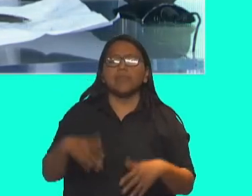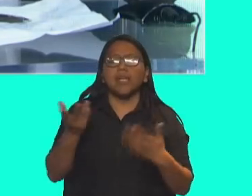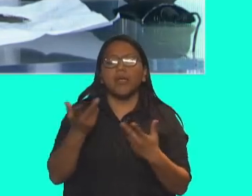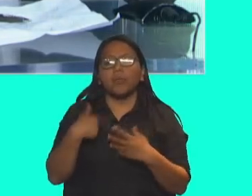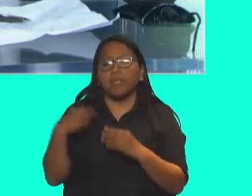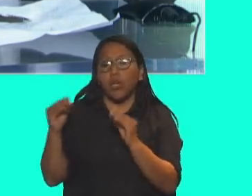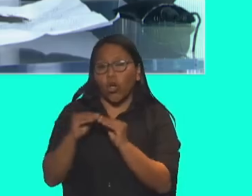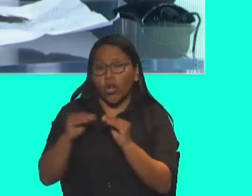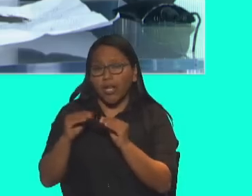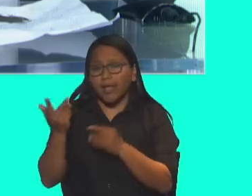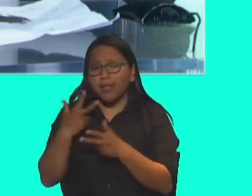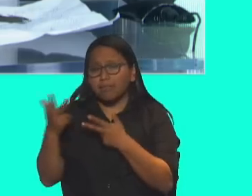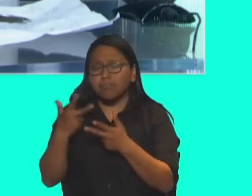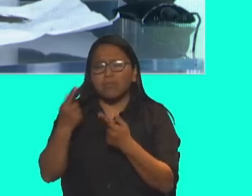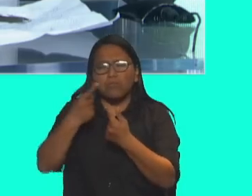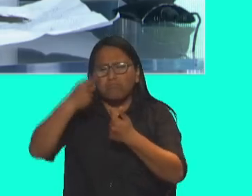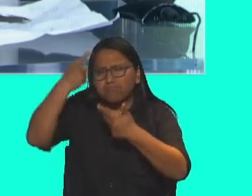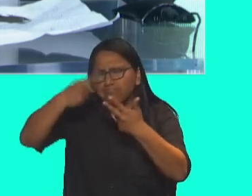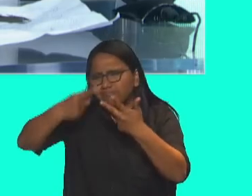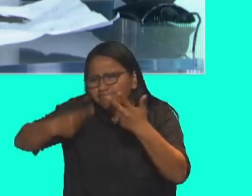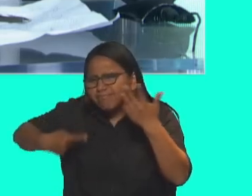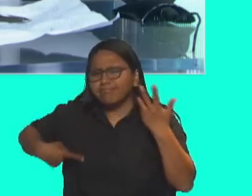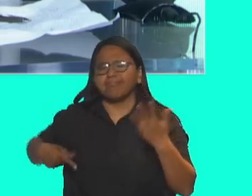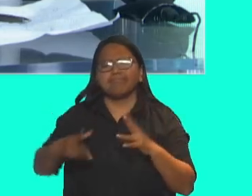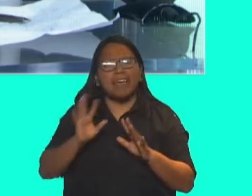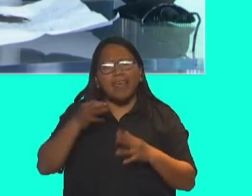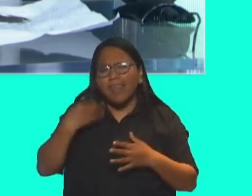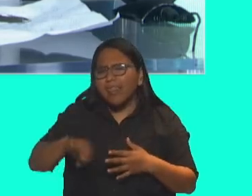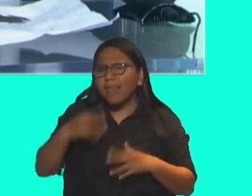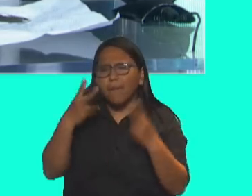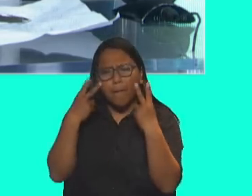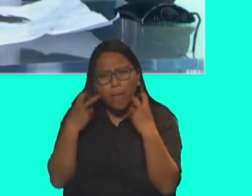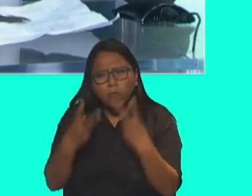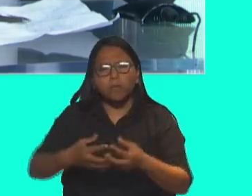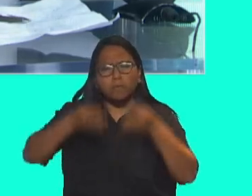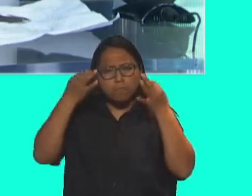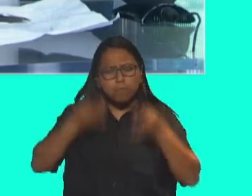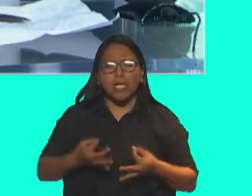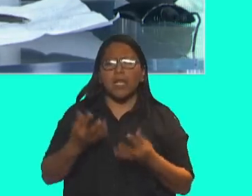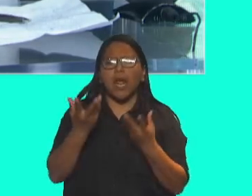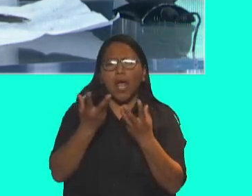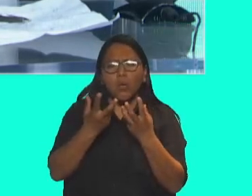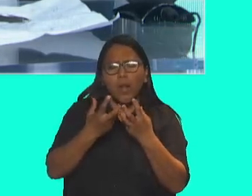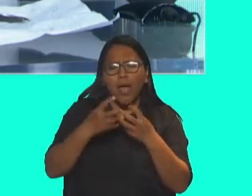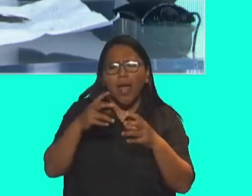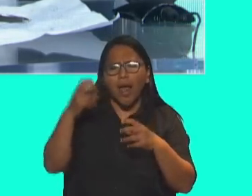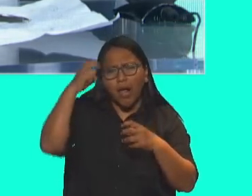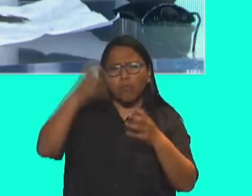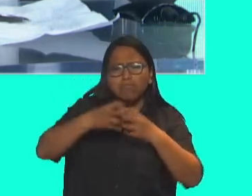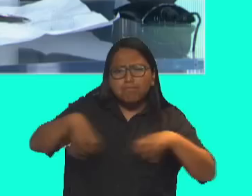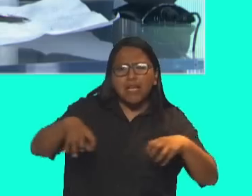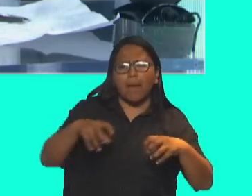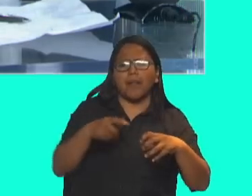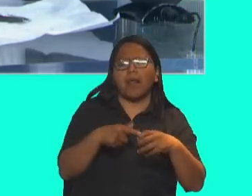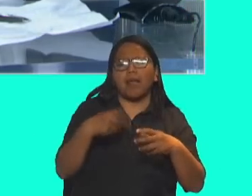colega artemio tiene múltiples aristas hay que investigar muy seriamente hay una bicameral que va a investigar